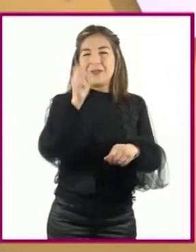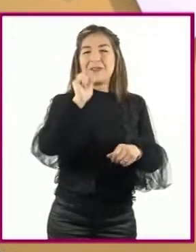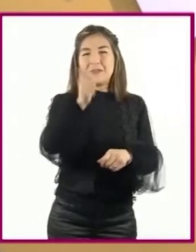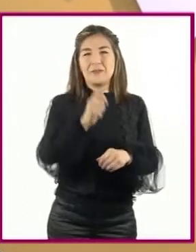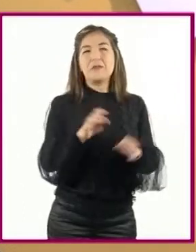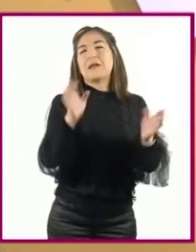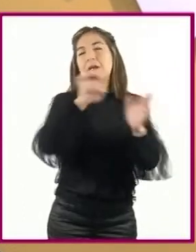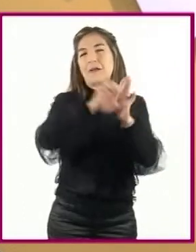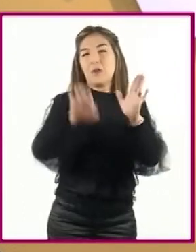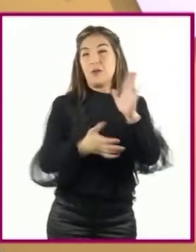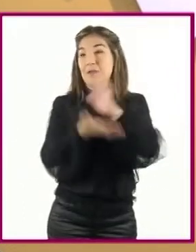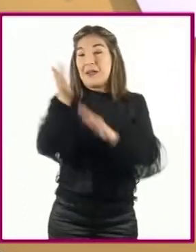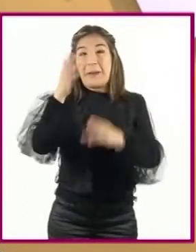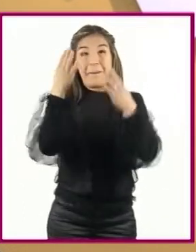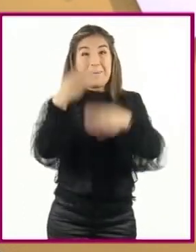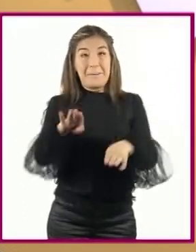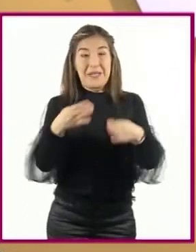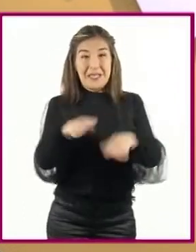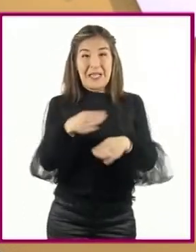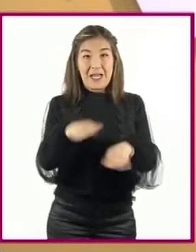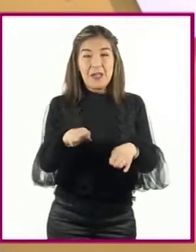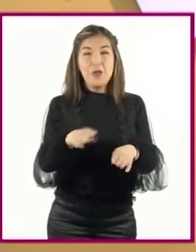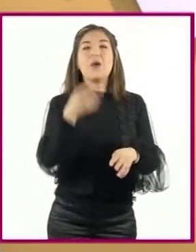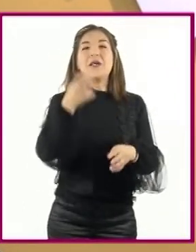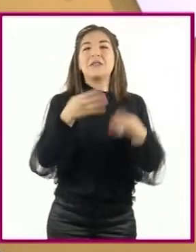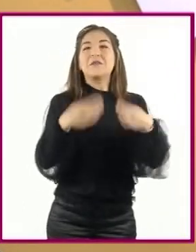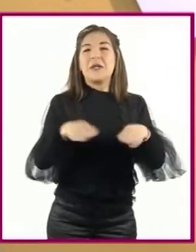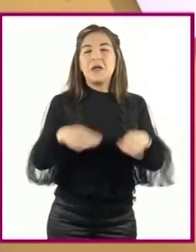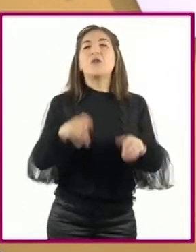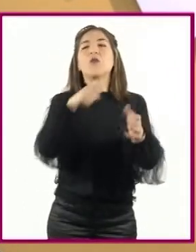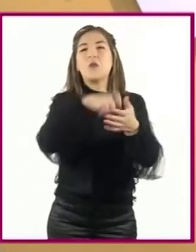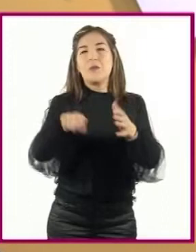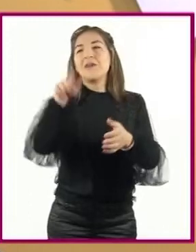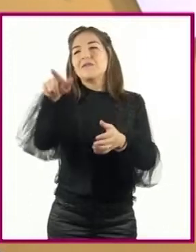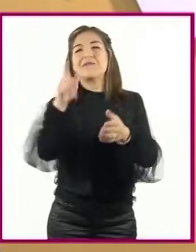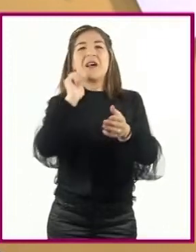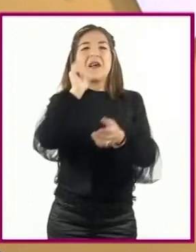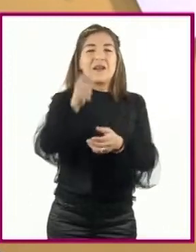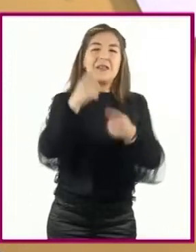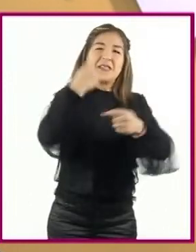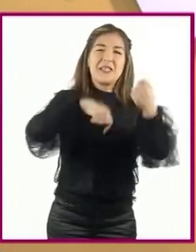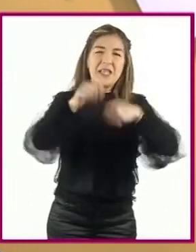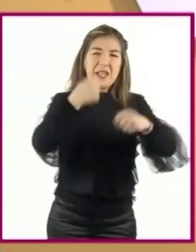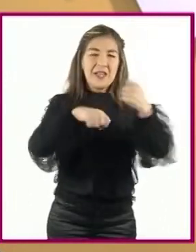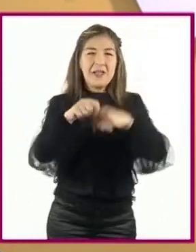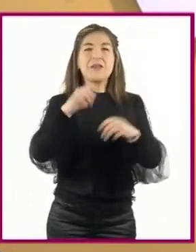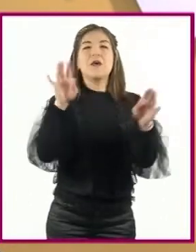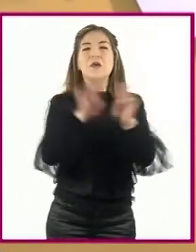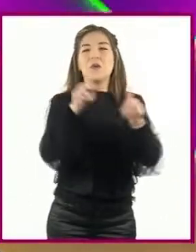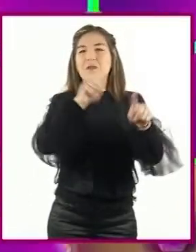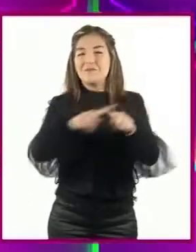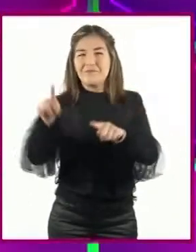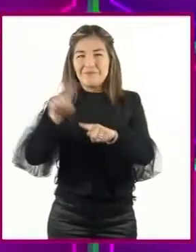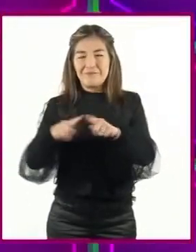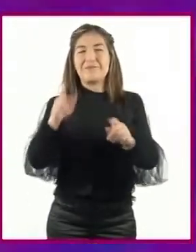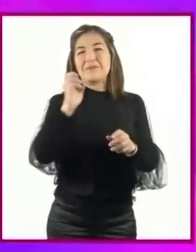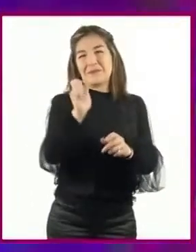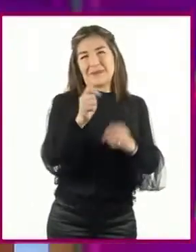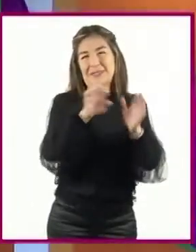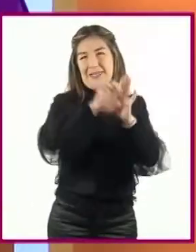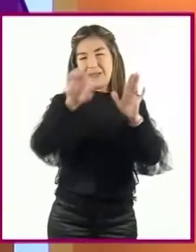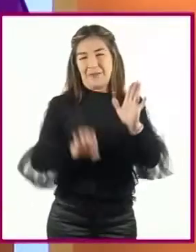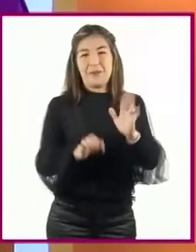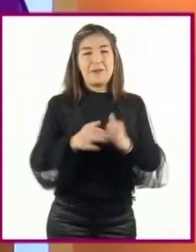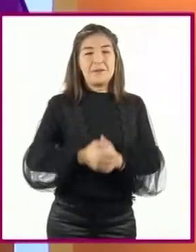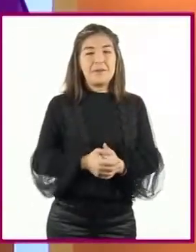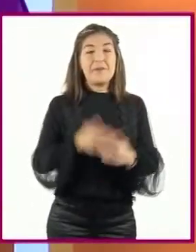al mercado y se tiene que hacer algún pago de una compra o en la mercería, en la tienda y en gran diversidad de situaciones.